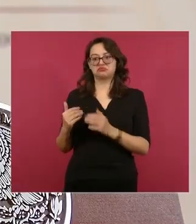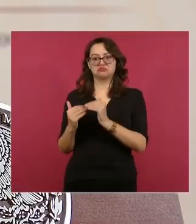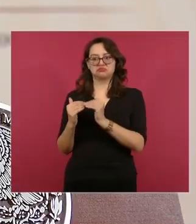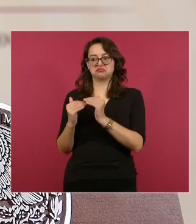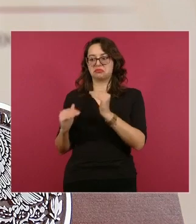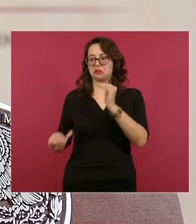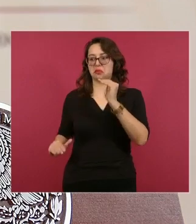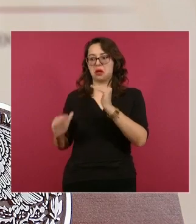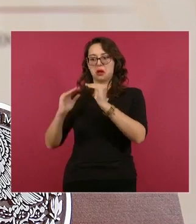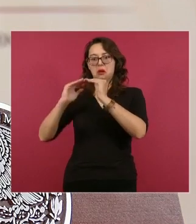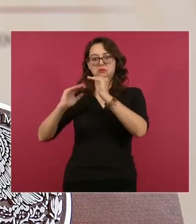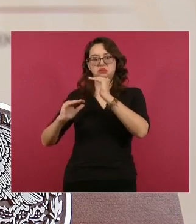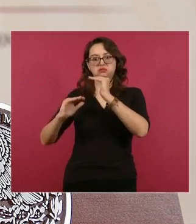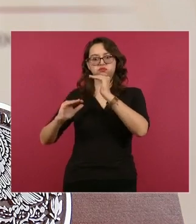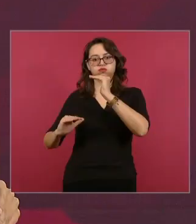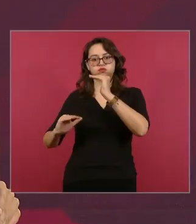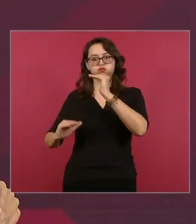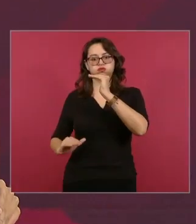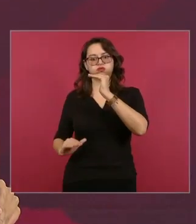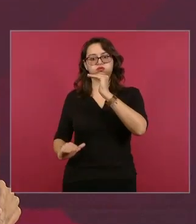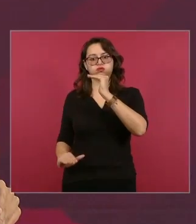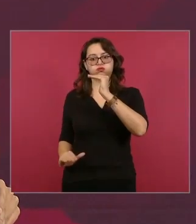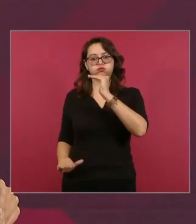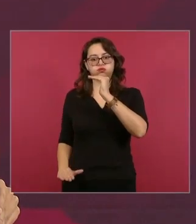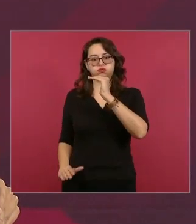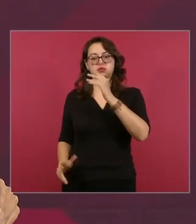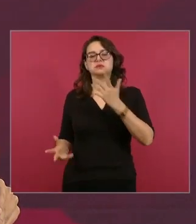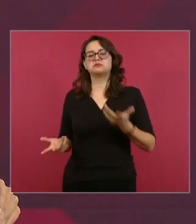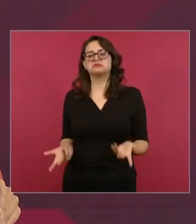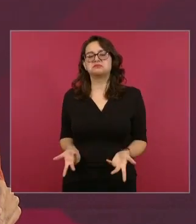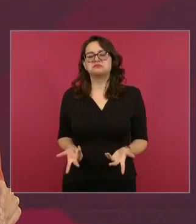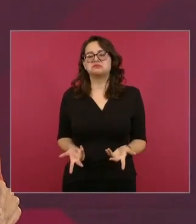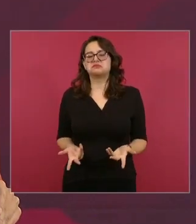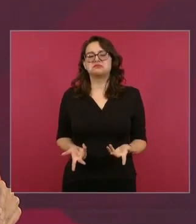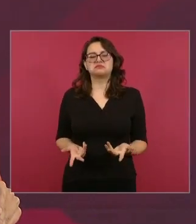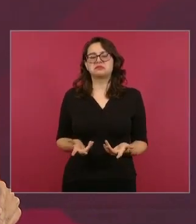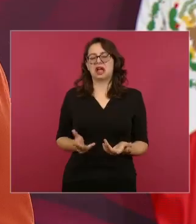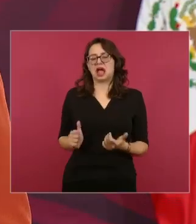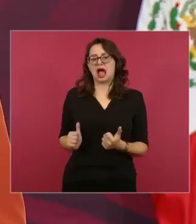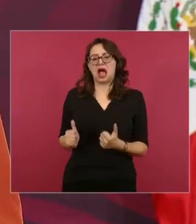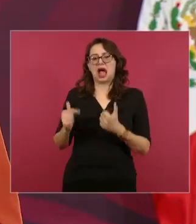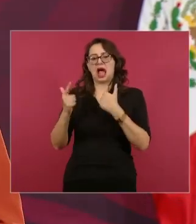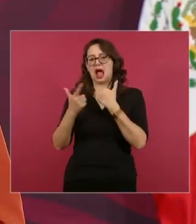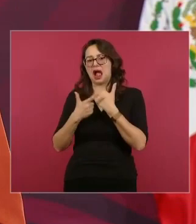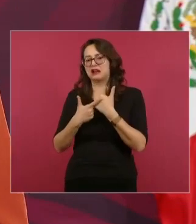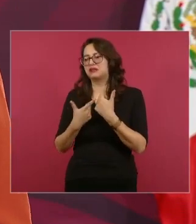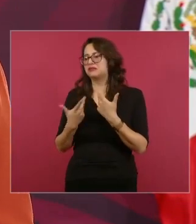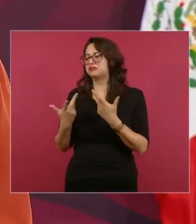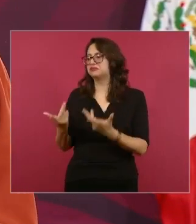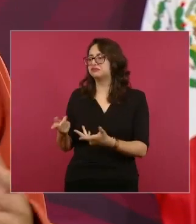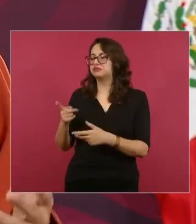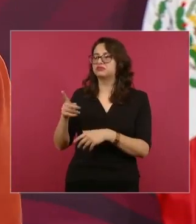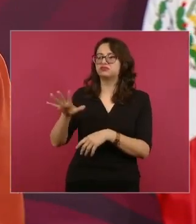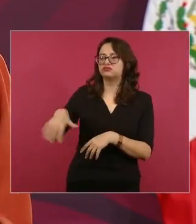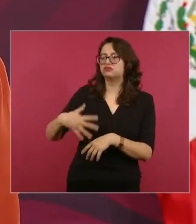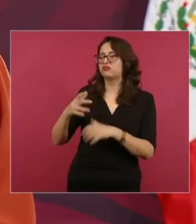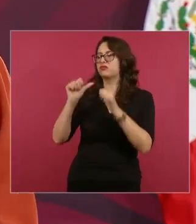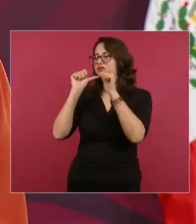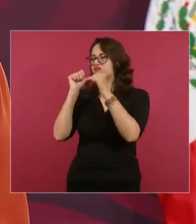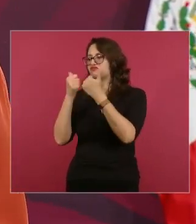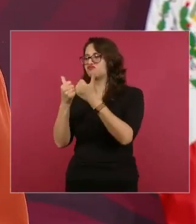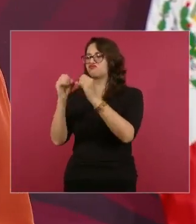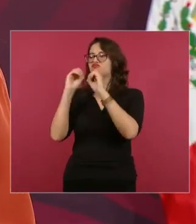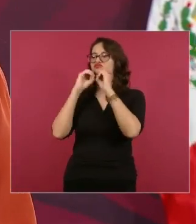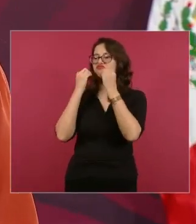decrecimiento y un abandono, una política más asistencialista de intermediarios, de organizaciones